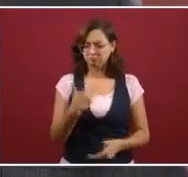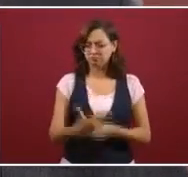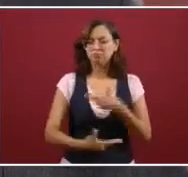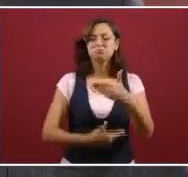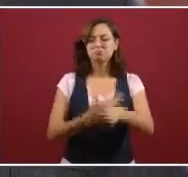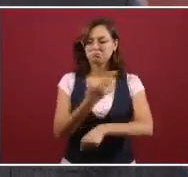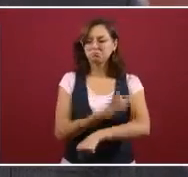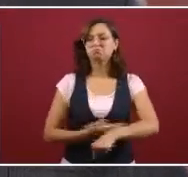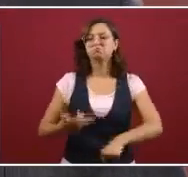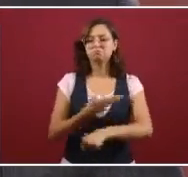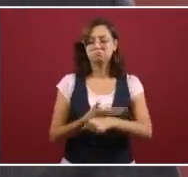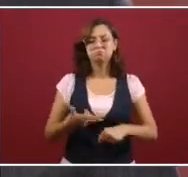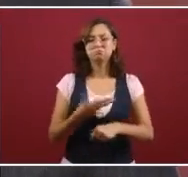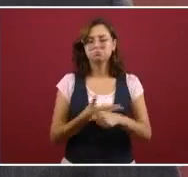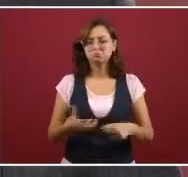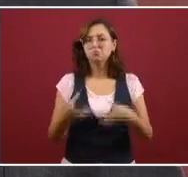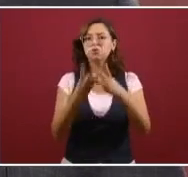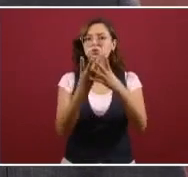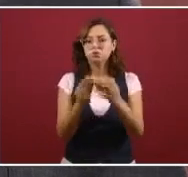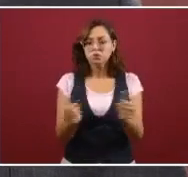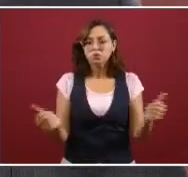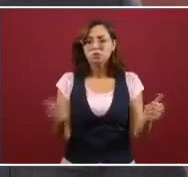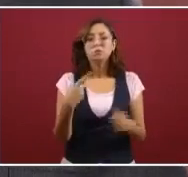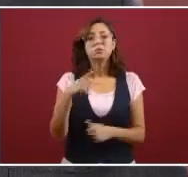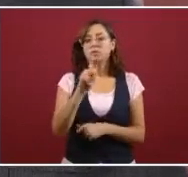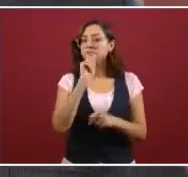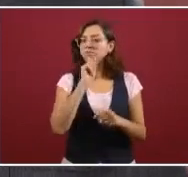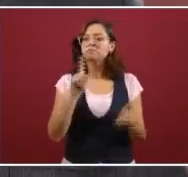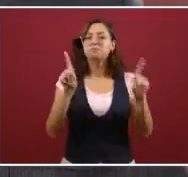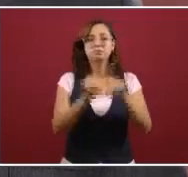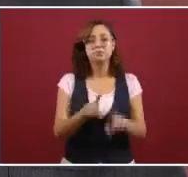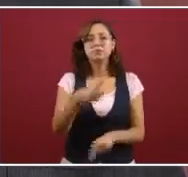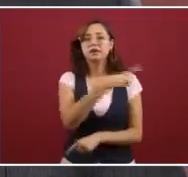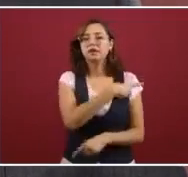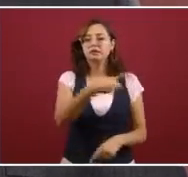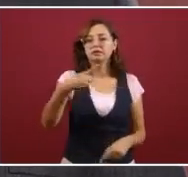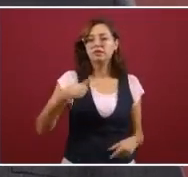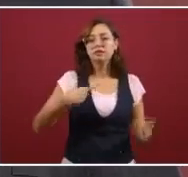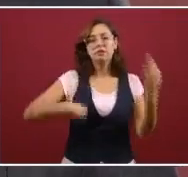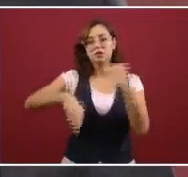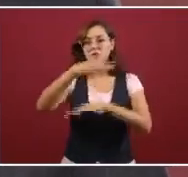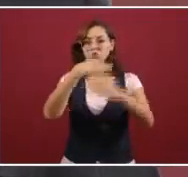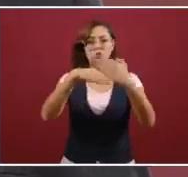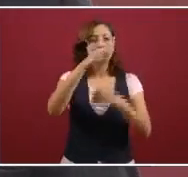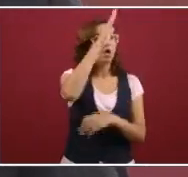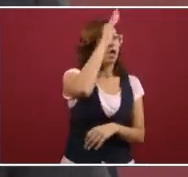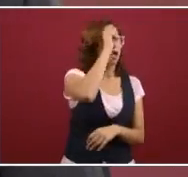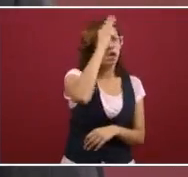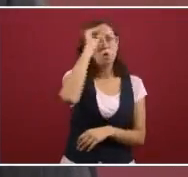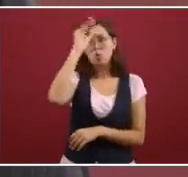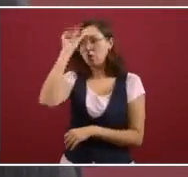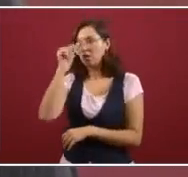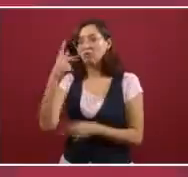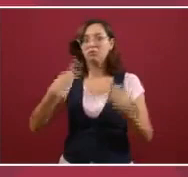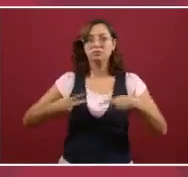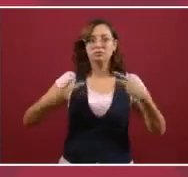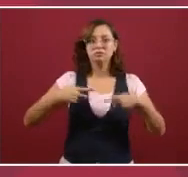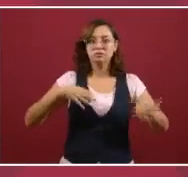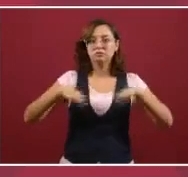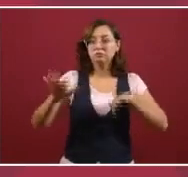también tiene que ser por consenso, sin afectar a los